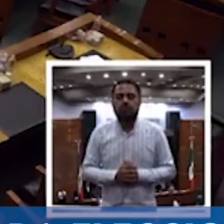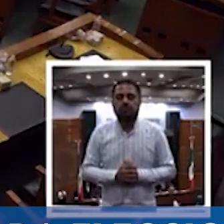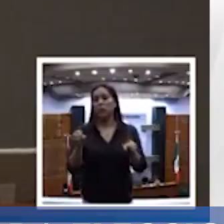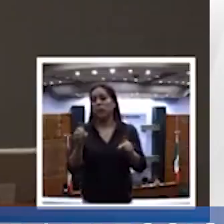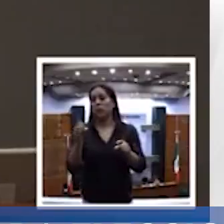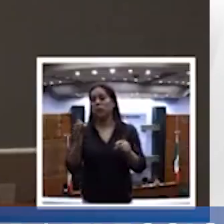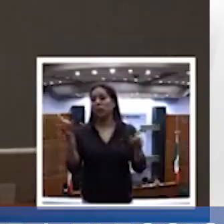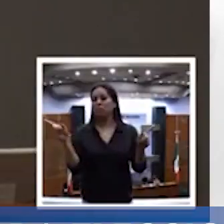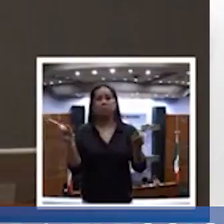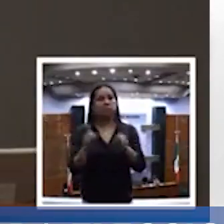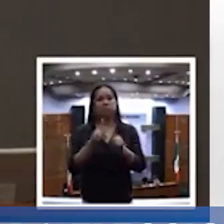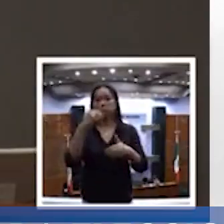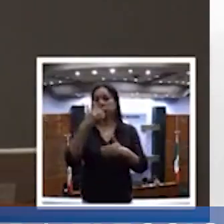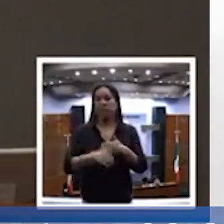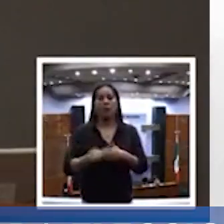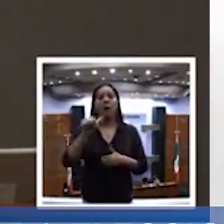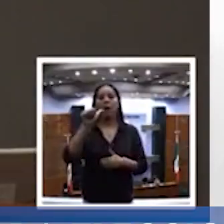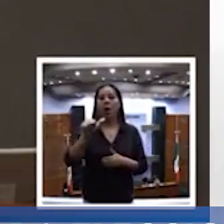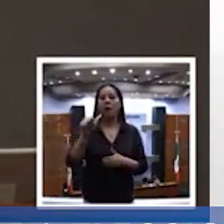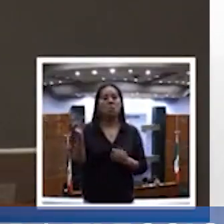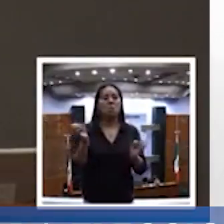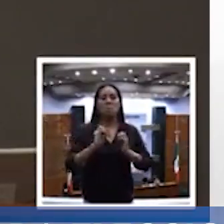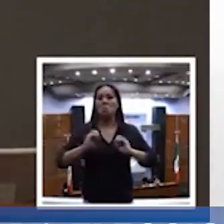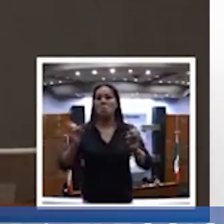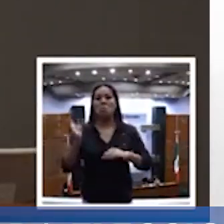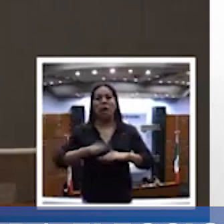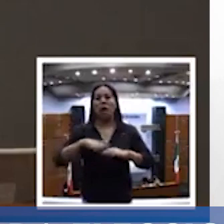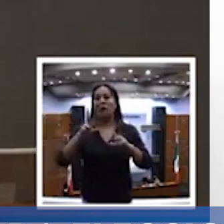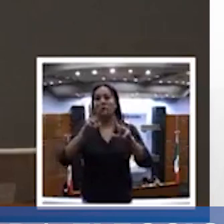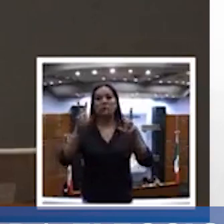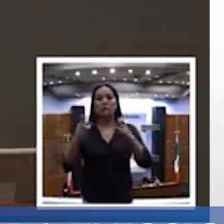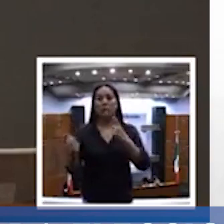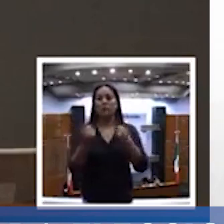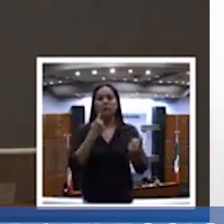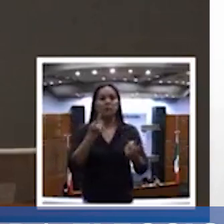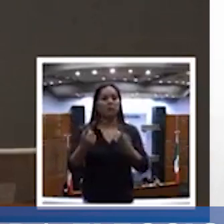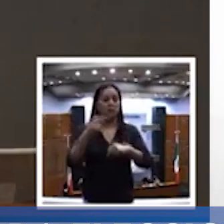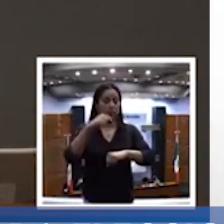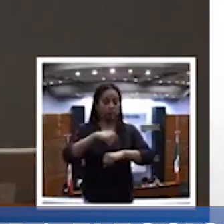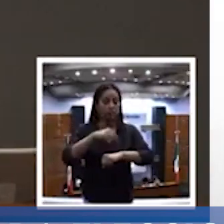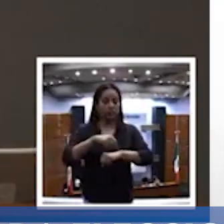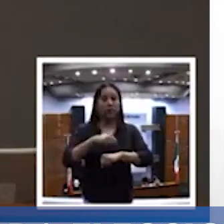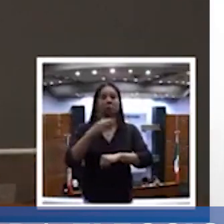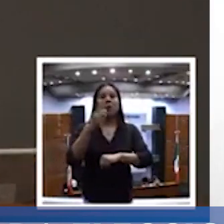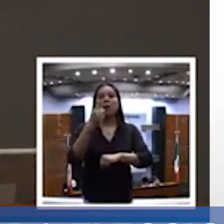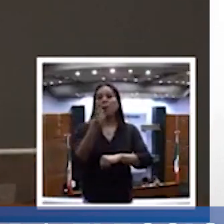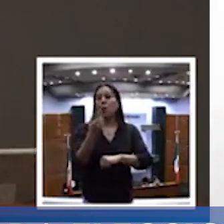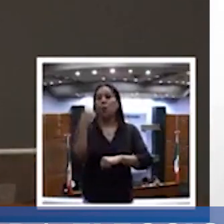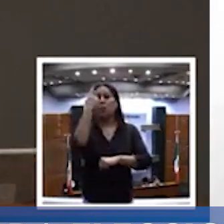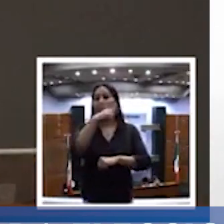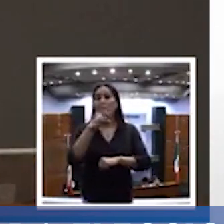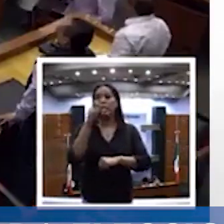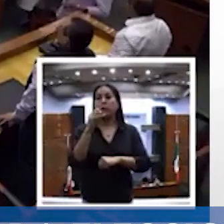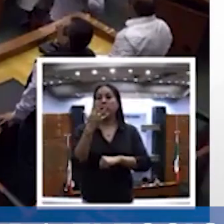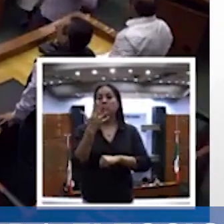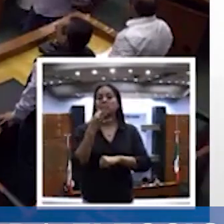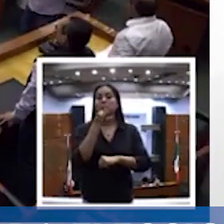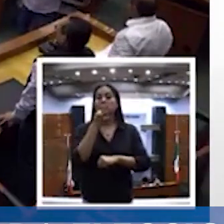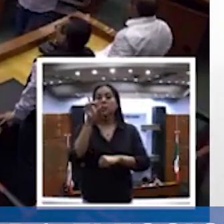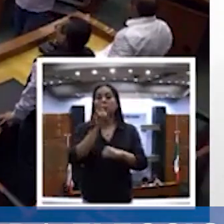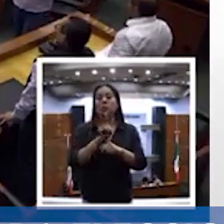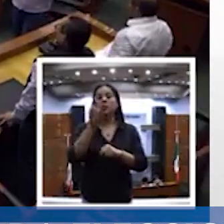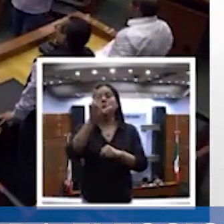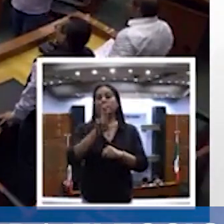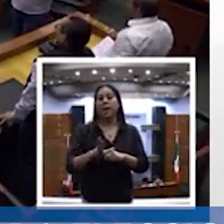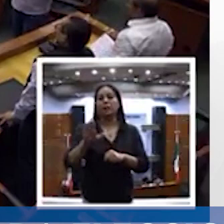Rodríguez además de la morenista Estrella de la paz Bernal Erika Guadalupe Delgado y por el pan fue suplida Ana lenis resendis